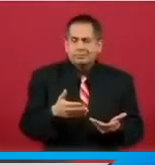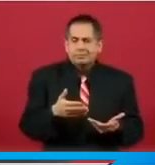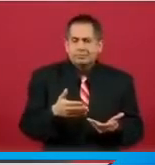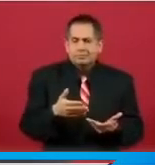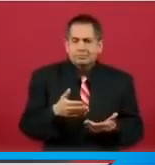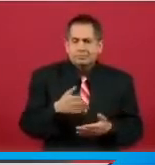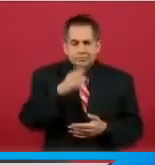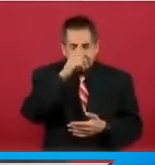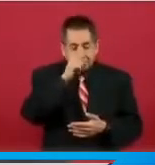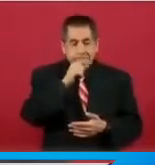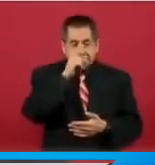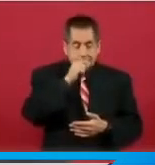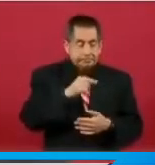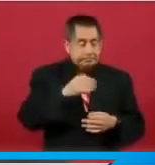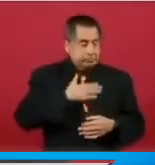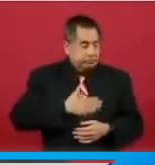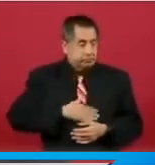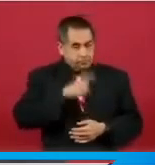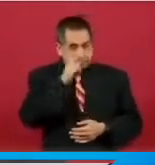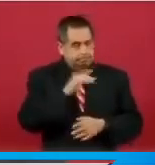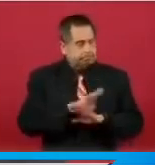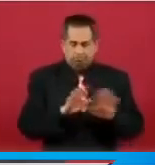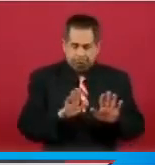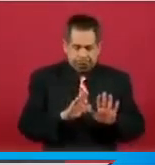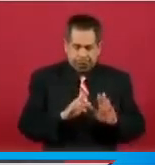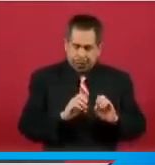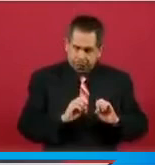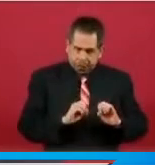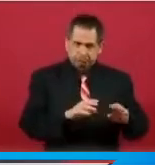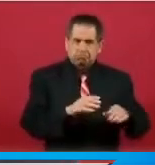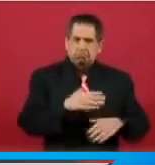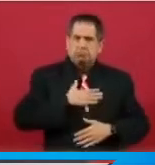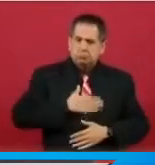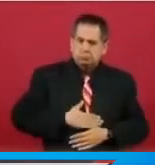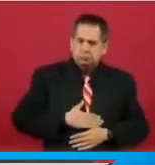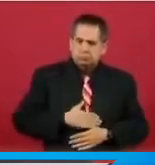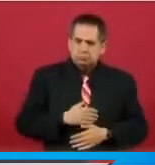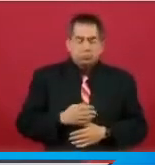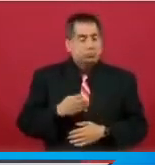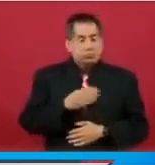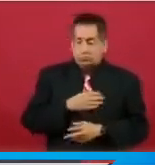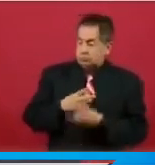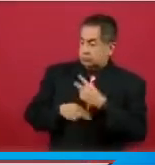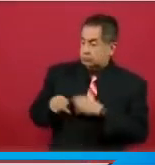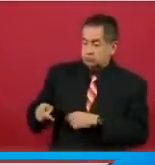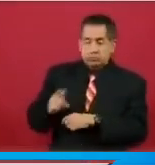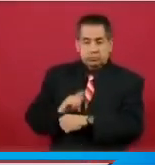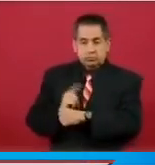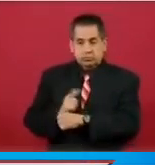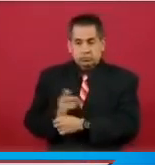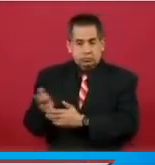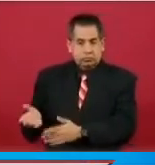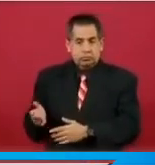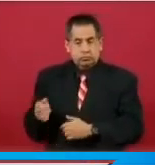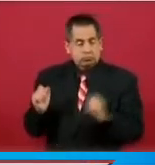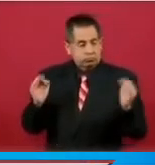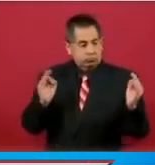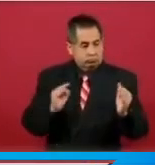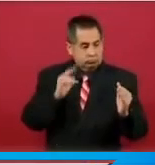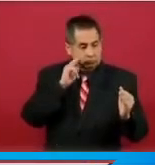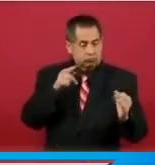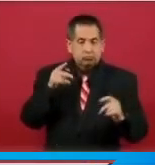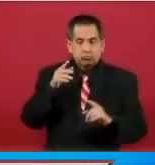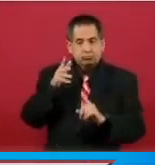la procuración de justicia. Este gobierno actuará siempre por la justicia y de no litigar en procesos que obstaculicen la procuración de